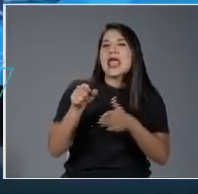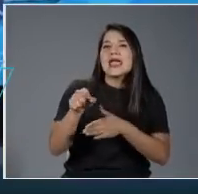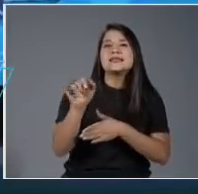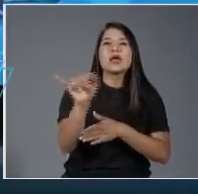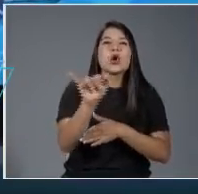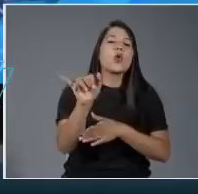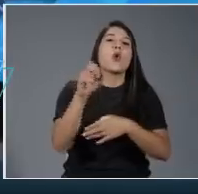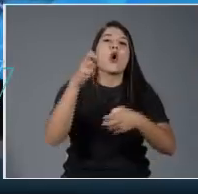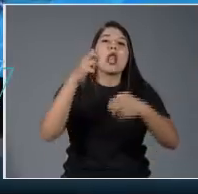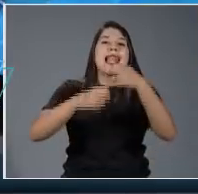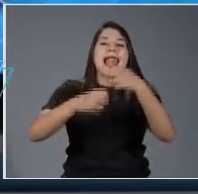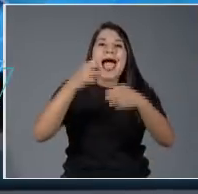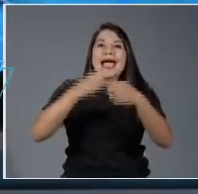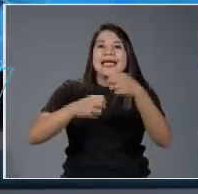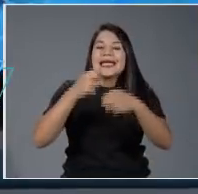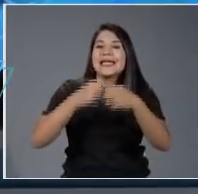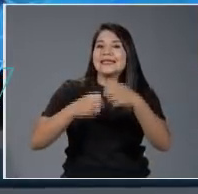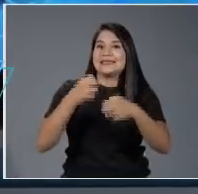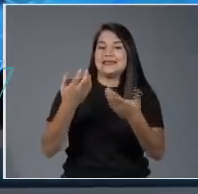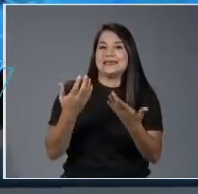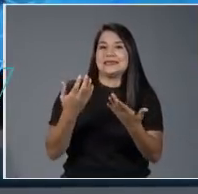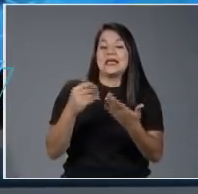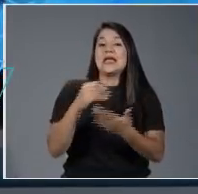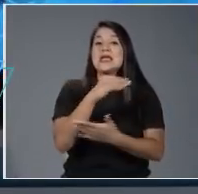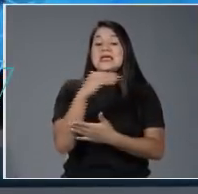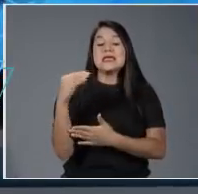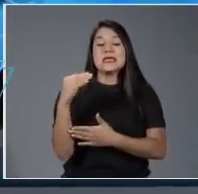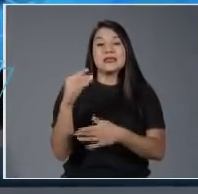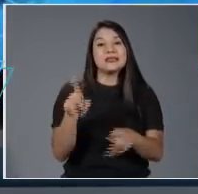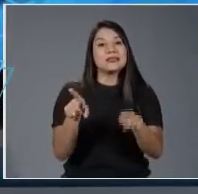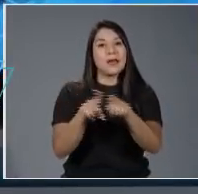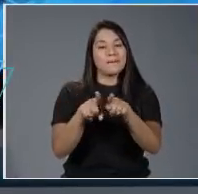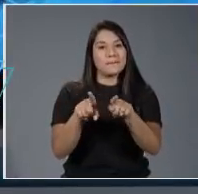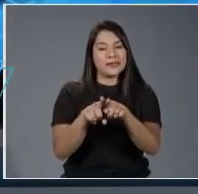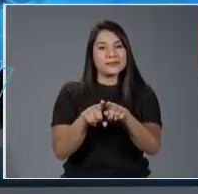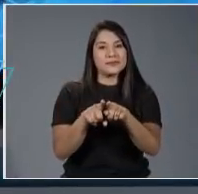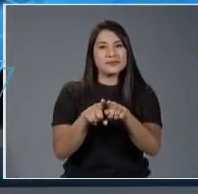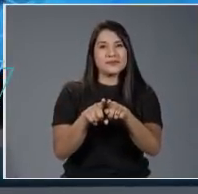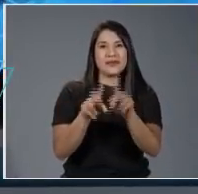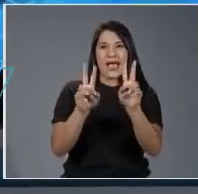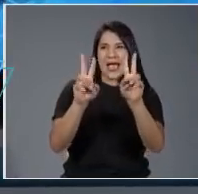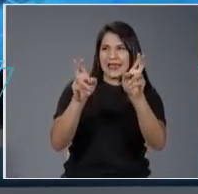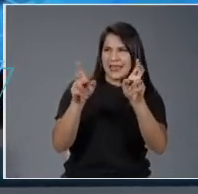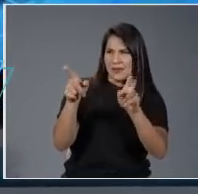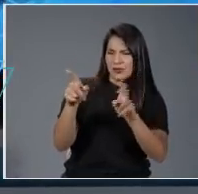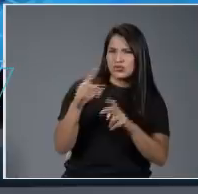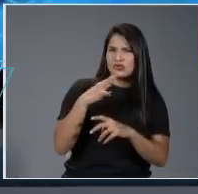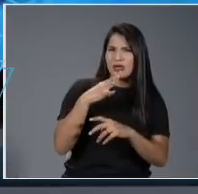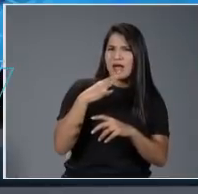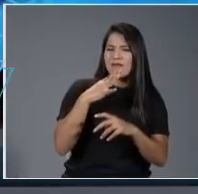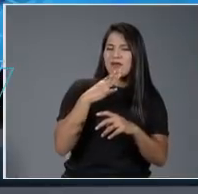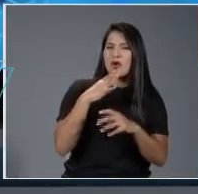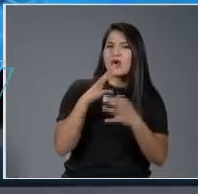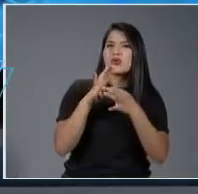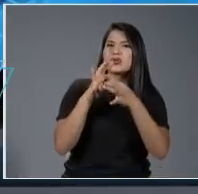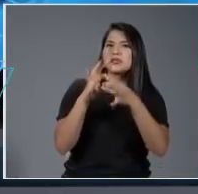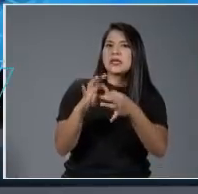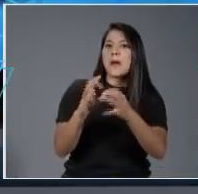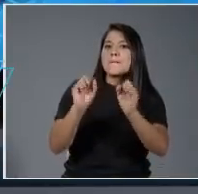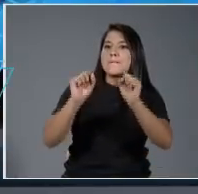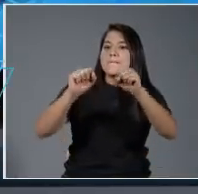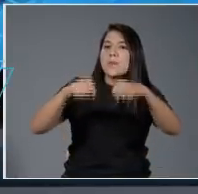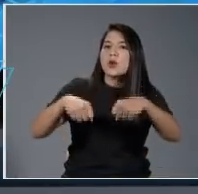los últimos años, o la mayor crisis de los últimos años. Y aparte de eso, el tema que usted ahora mencionaba de poder